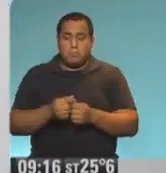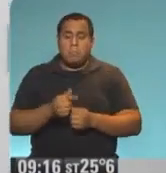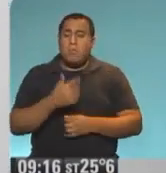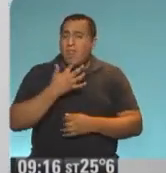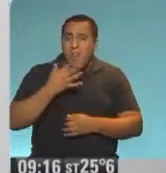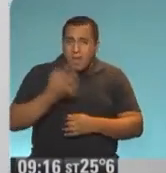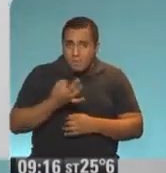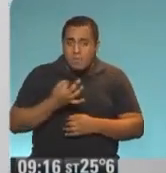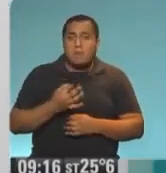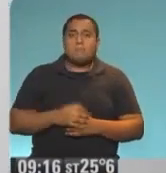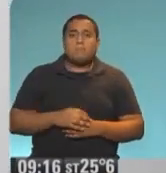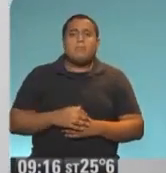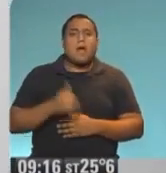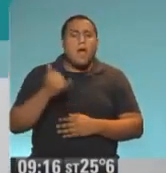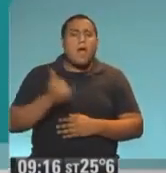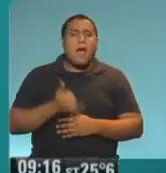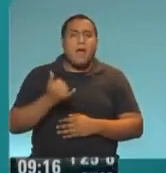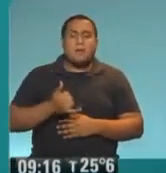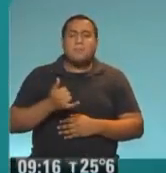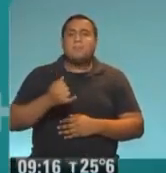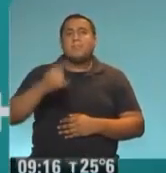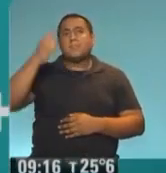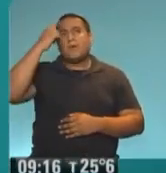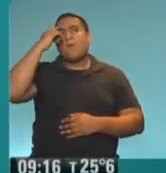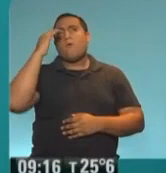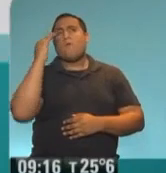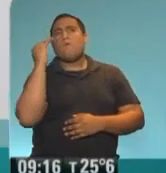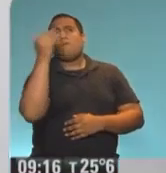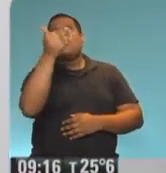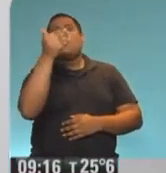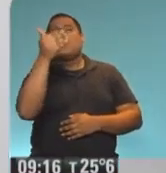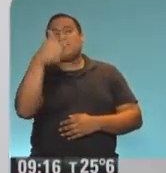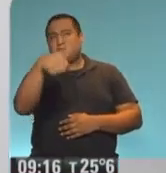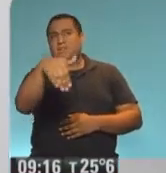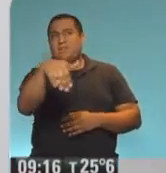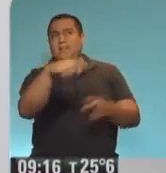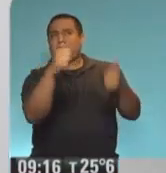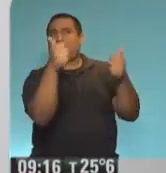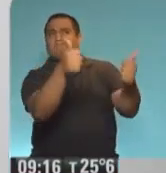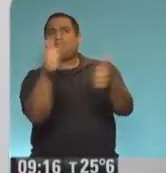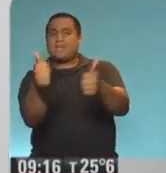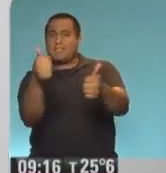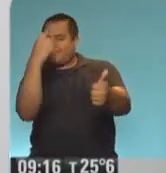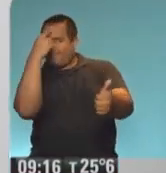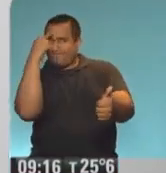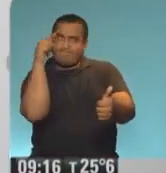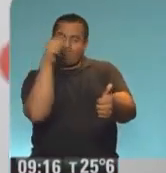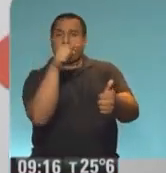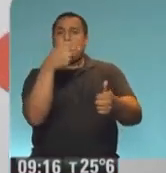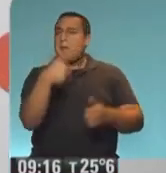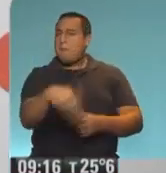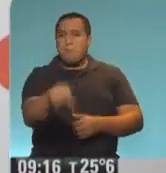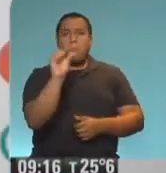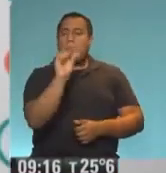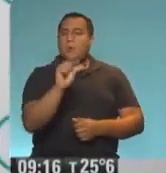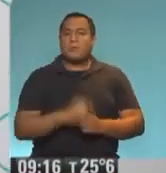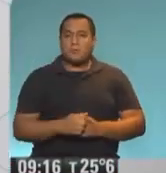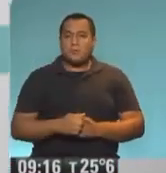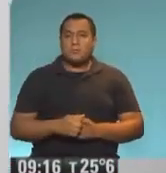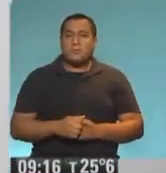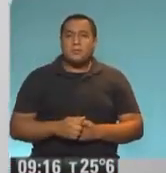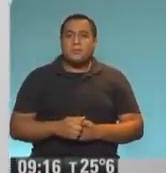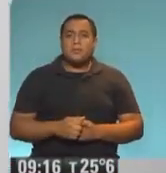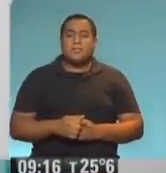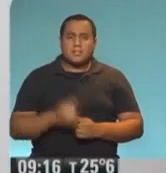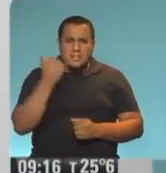que tenemos un horizonte, vuelvo a decir, de esperanza por delante y que realmente, obviamente, mire, hicimos